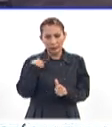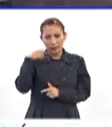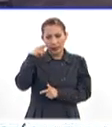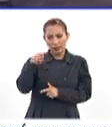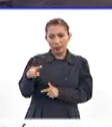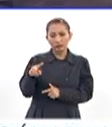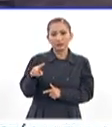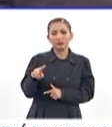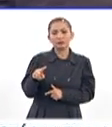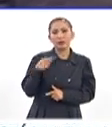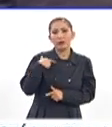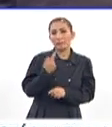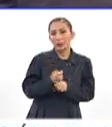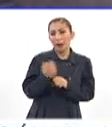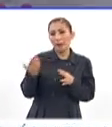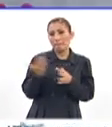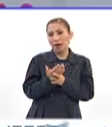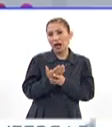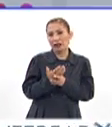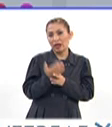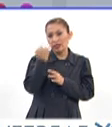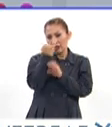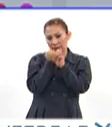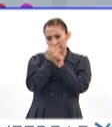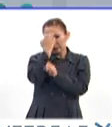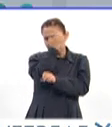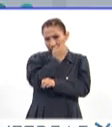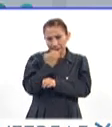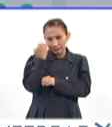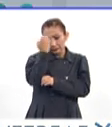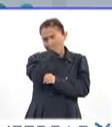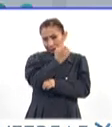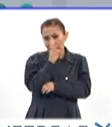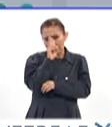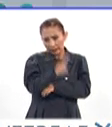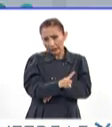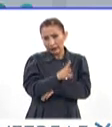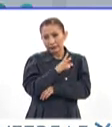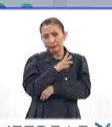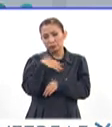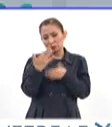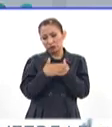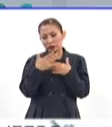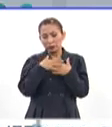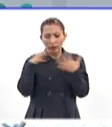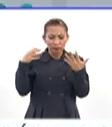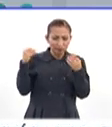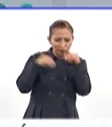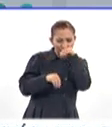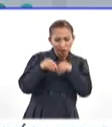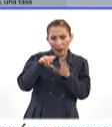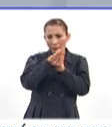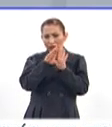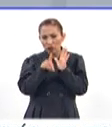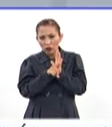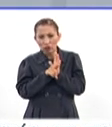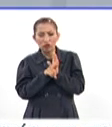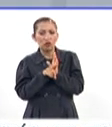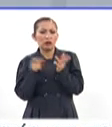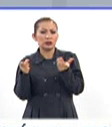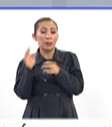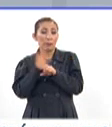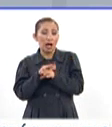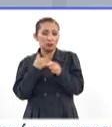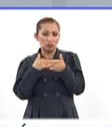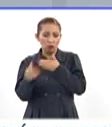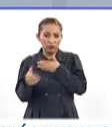estamos viendo es la primera parte del estudio. En realidad combinamos muchas metodologías, las